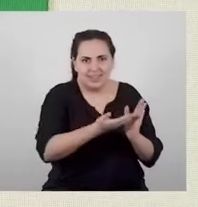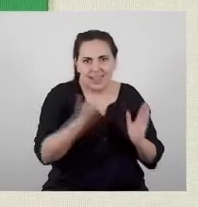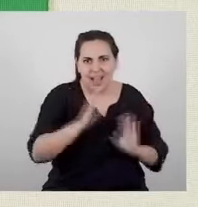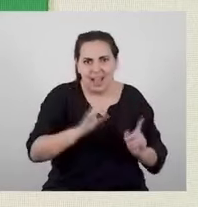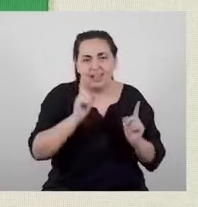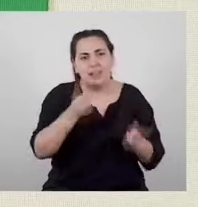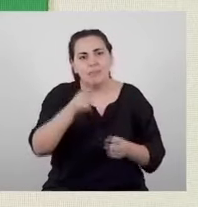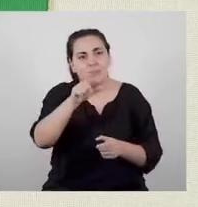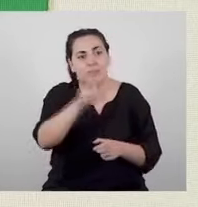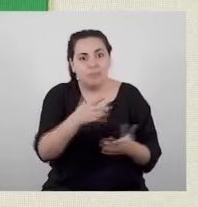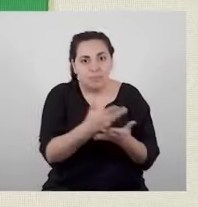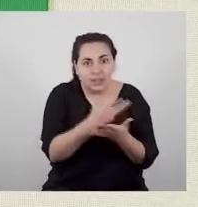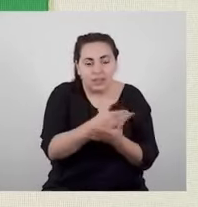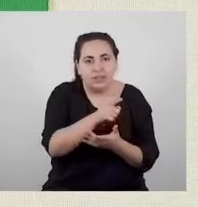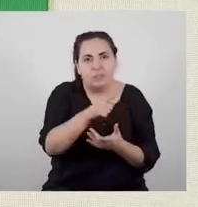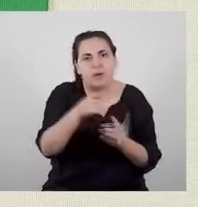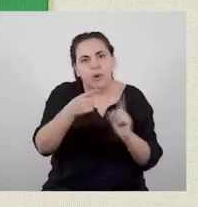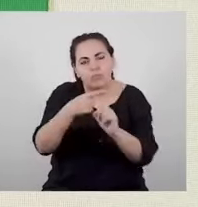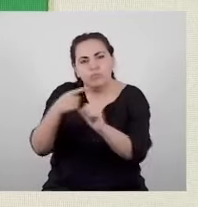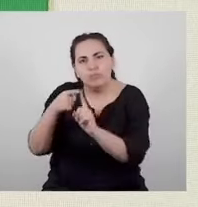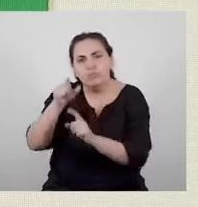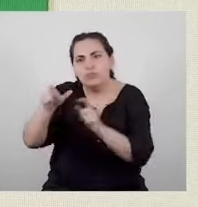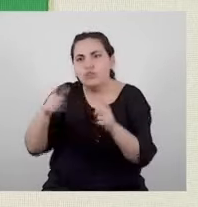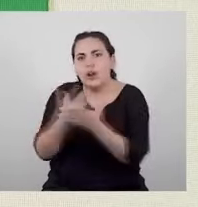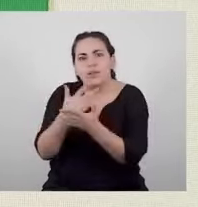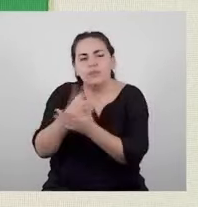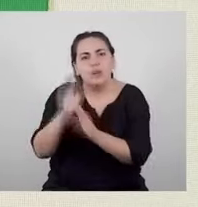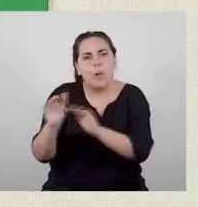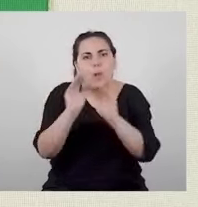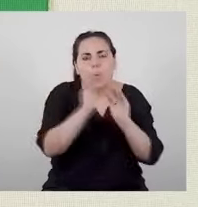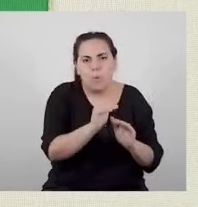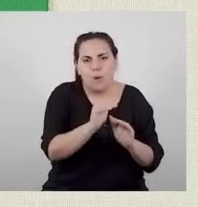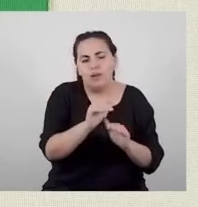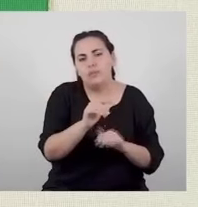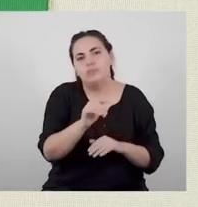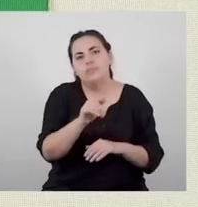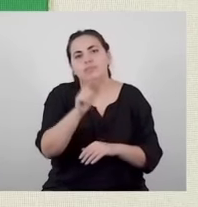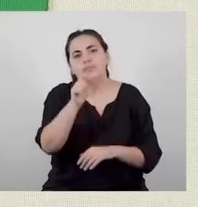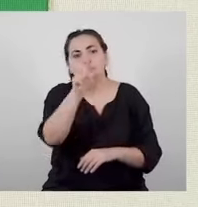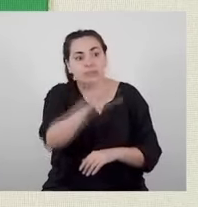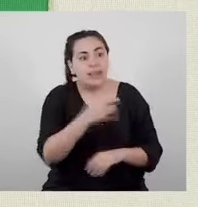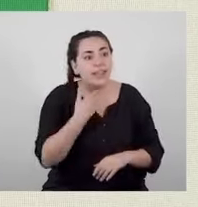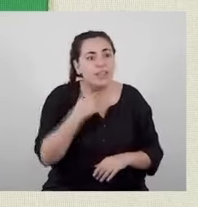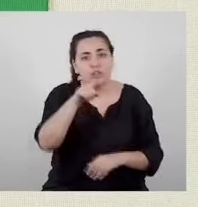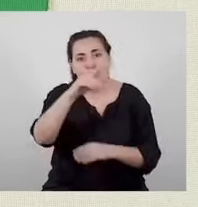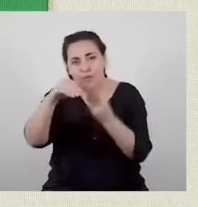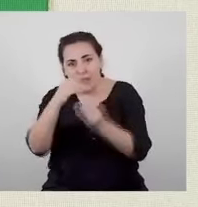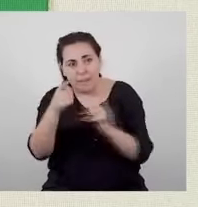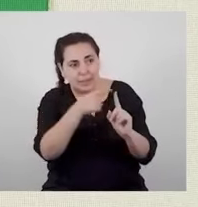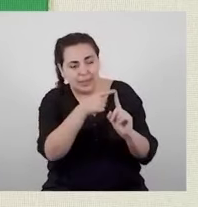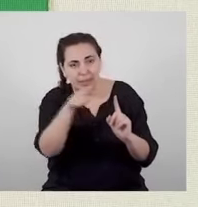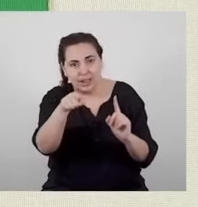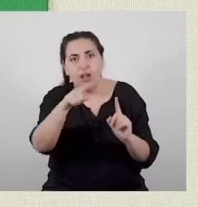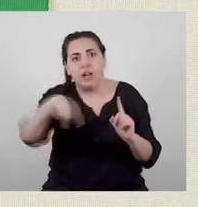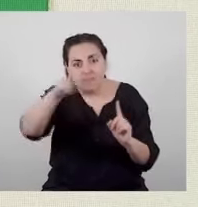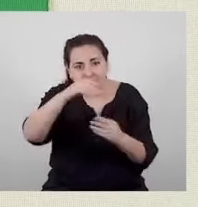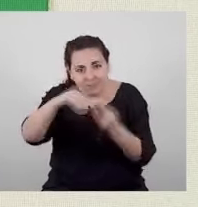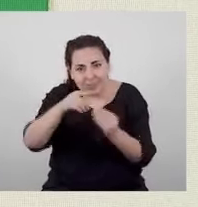que ya ha padecido como si también sos familiar de un adicto empezá a acudir a los grupos